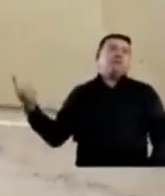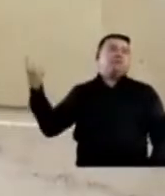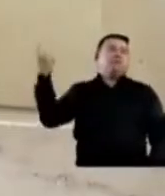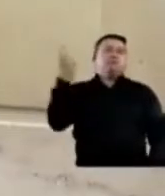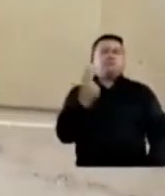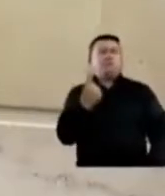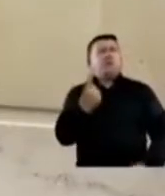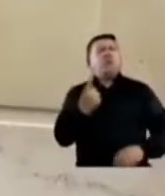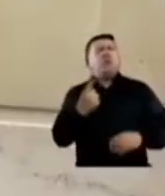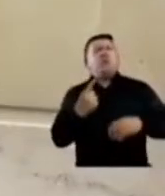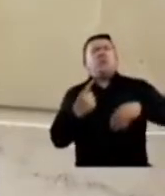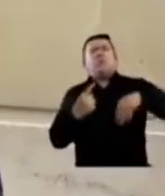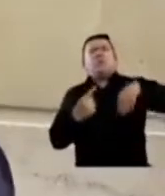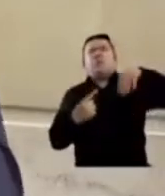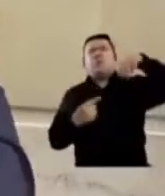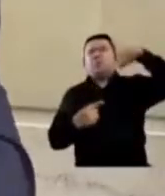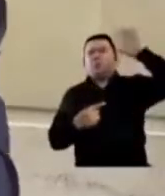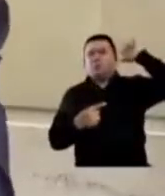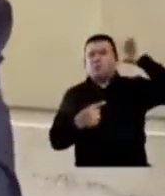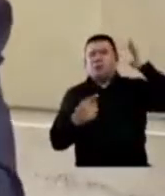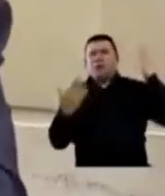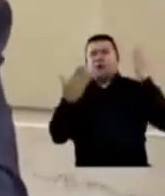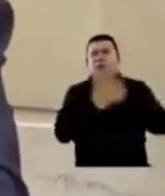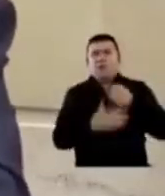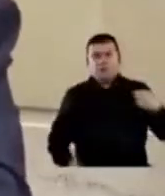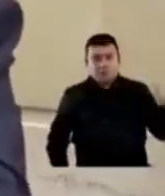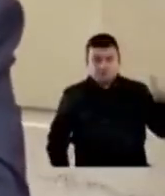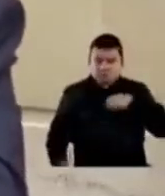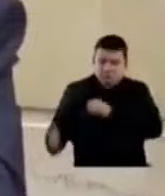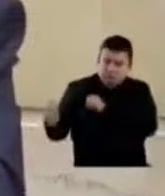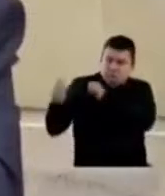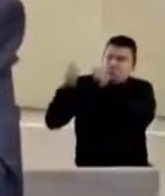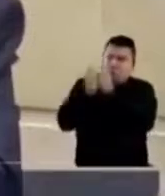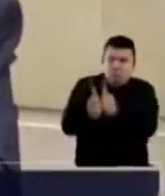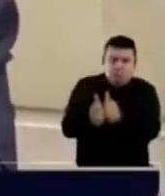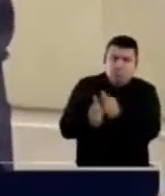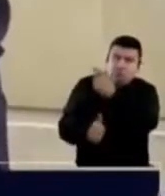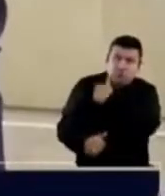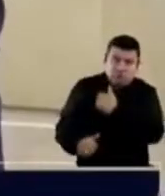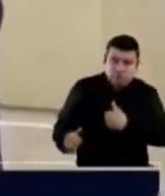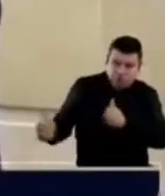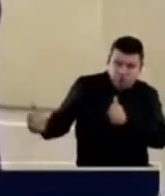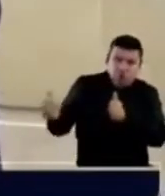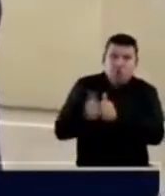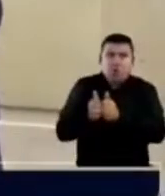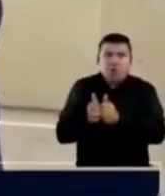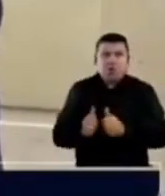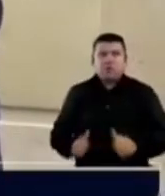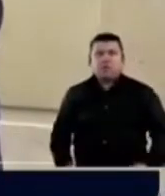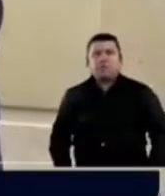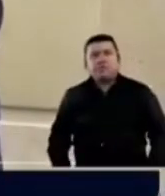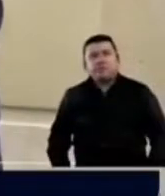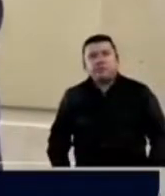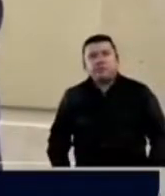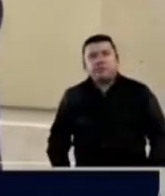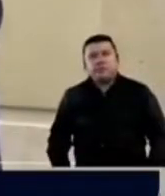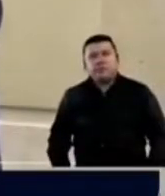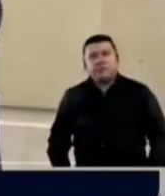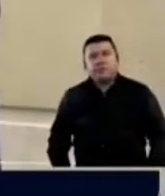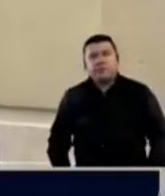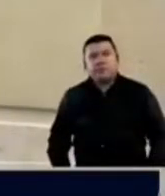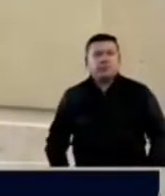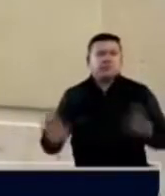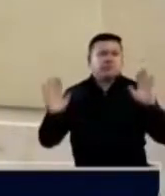Esto está enmarcado en una investigación que desarrollaba la Fiscalía para verificar si